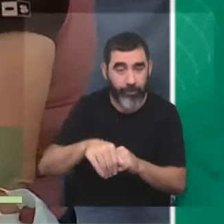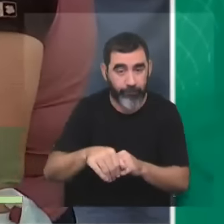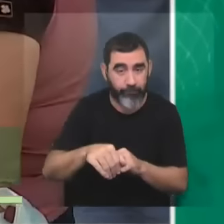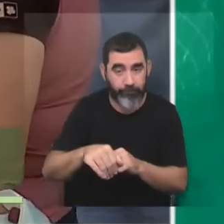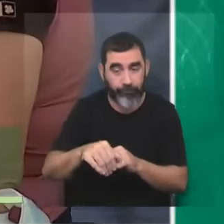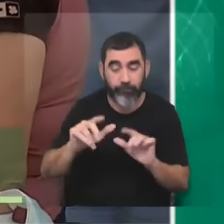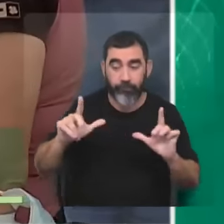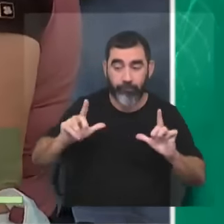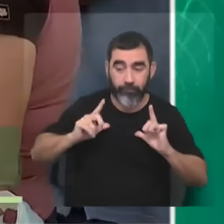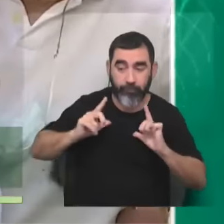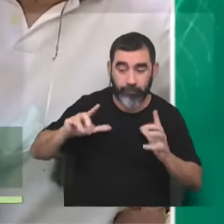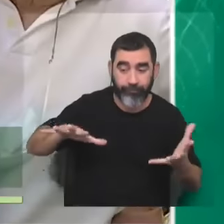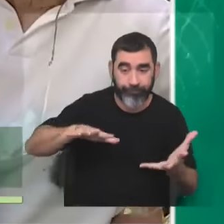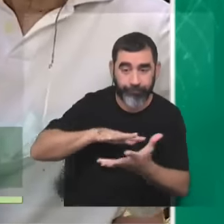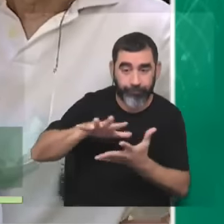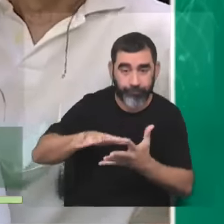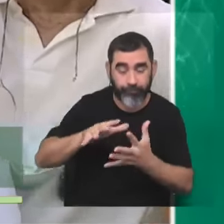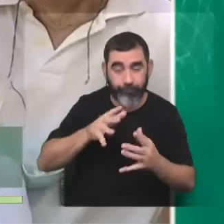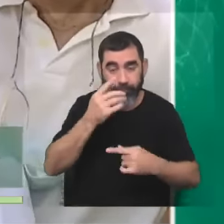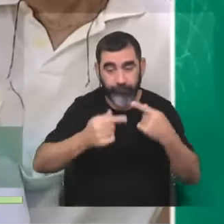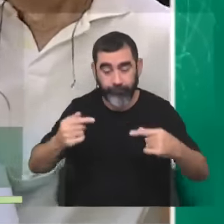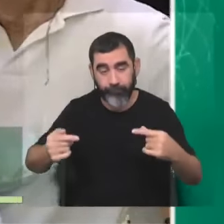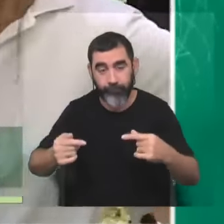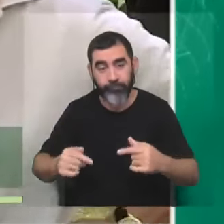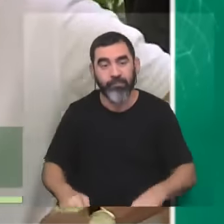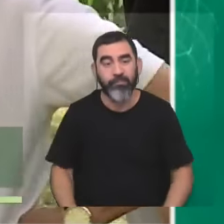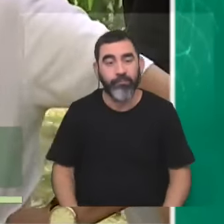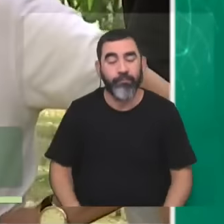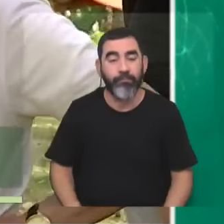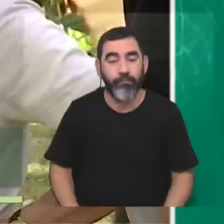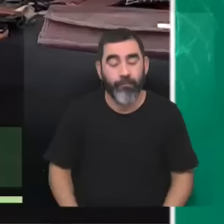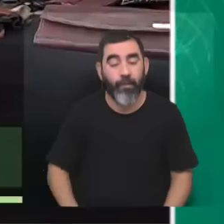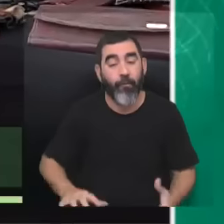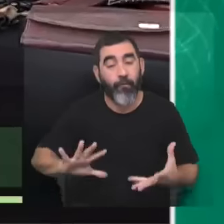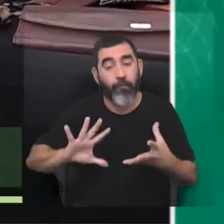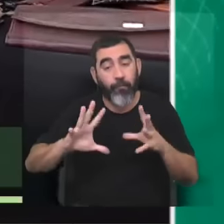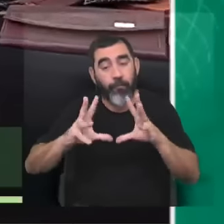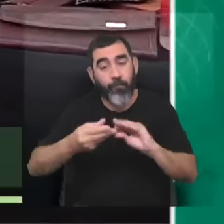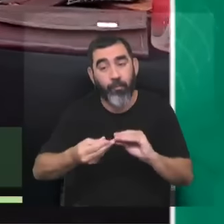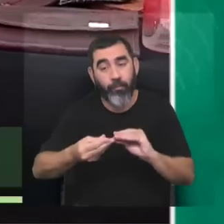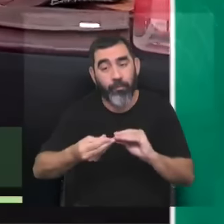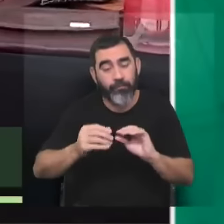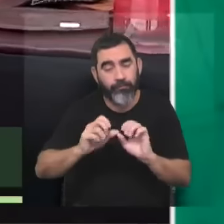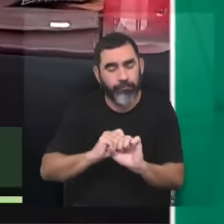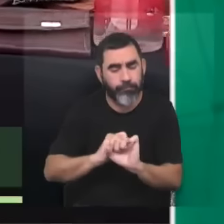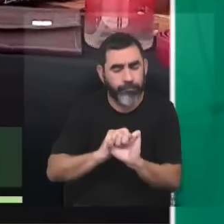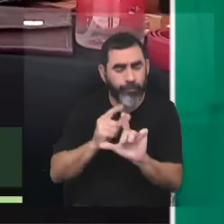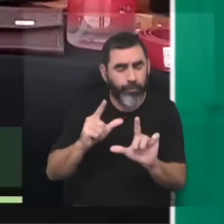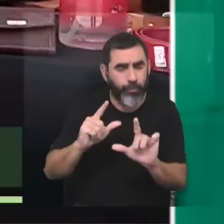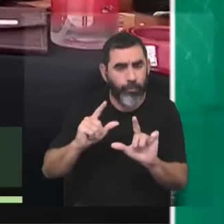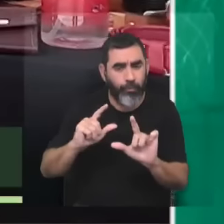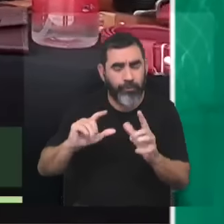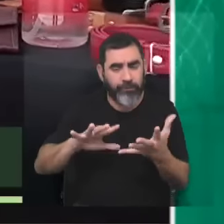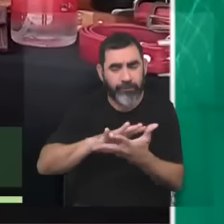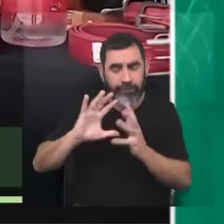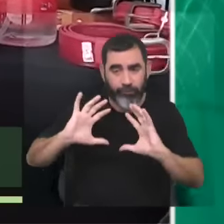muy atentas a esas a esas intersecciones a esas maneras de de recrudecer digamos las las